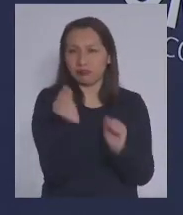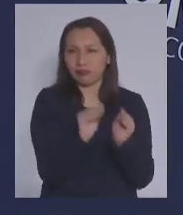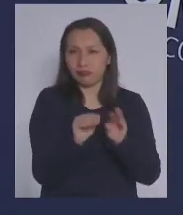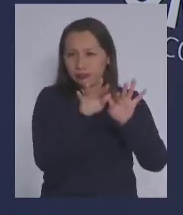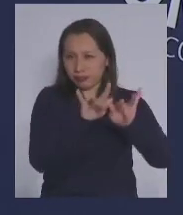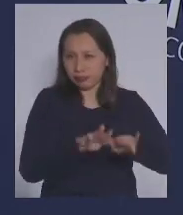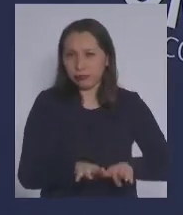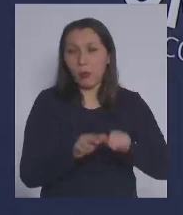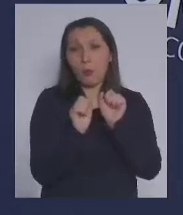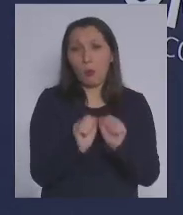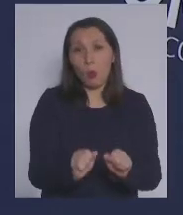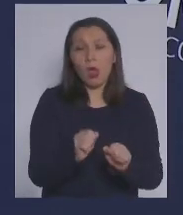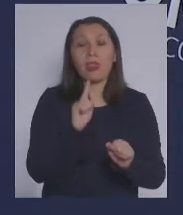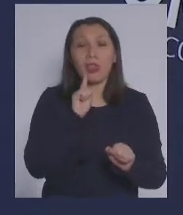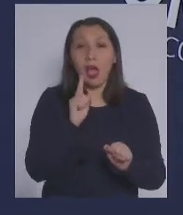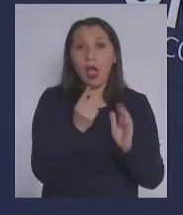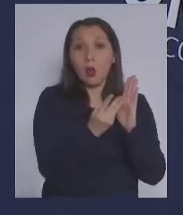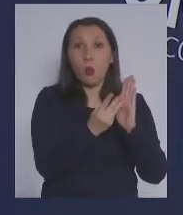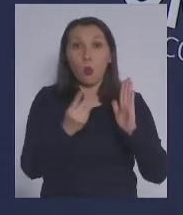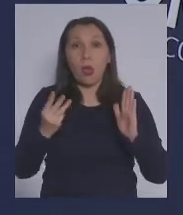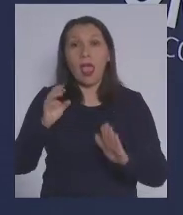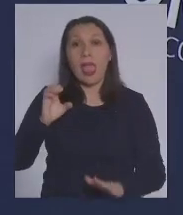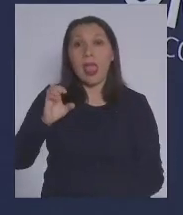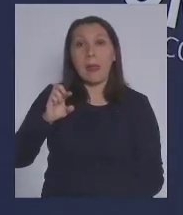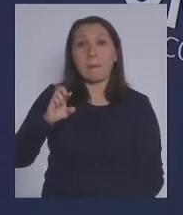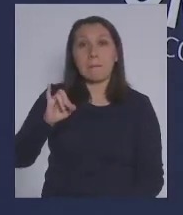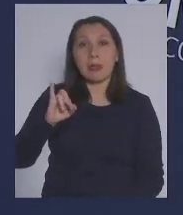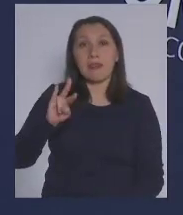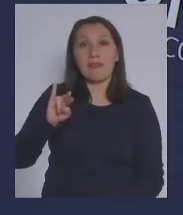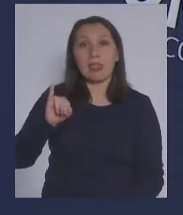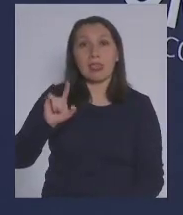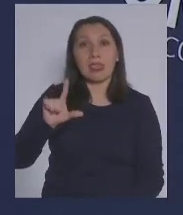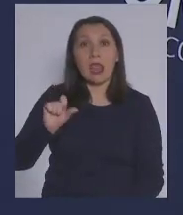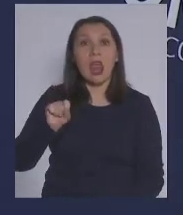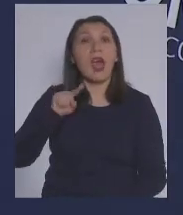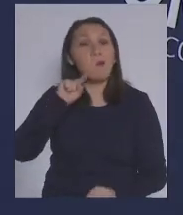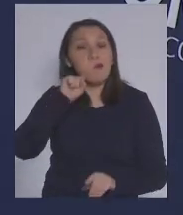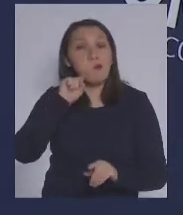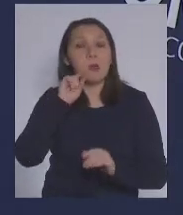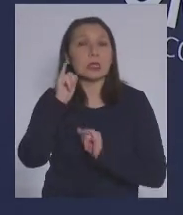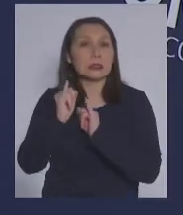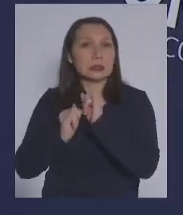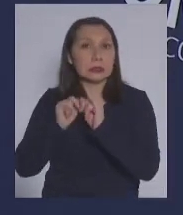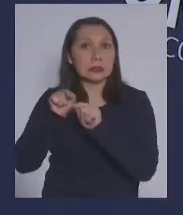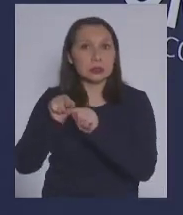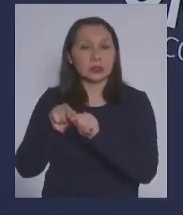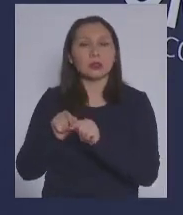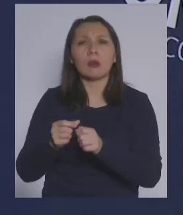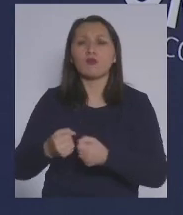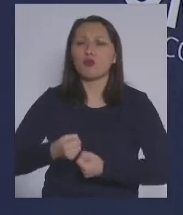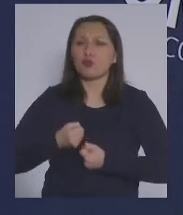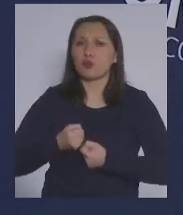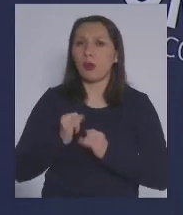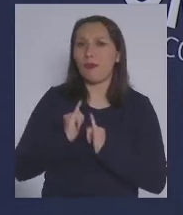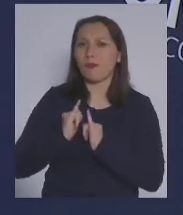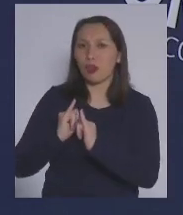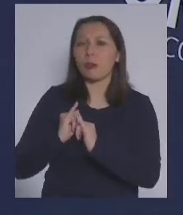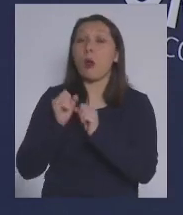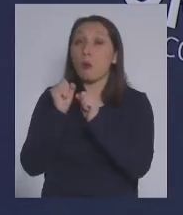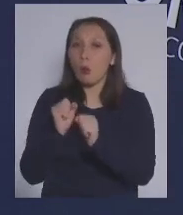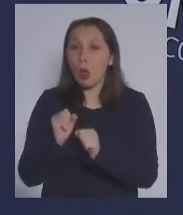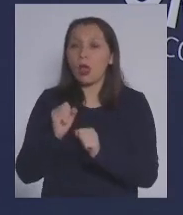poder tener en la plataforma de ping gila efectivamente información dura cosa que de esa manera poder informar